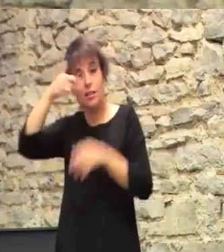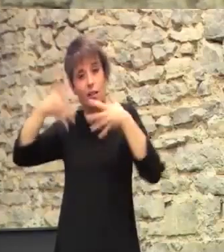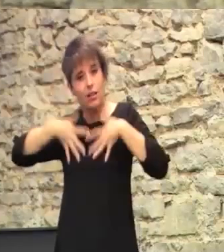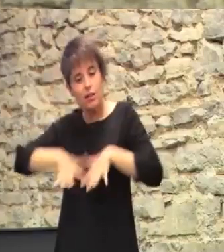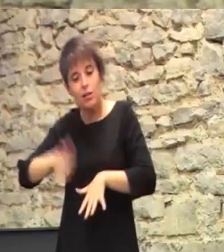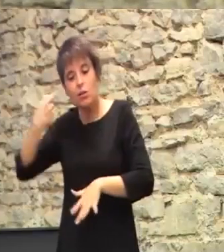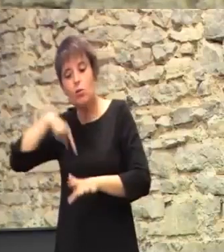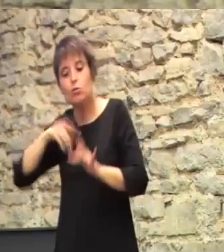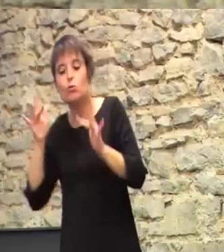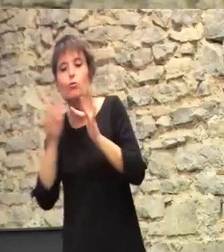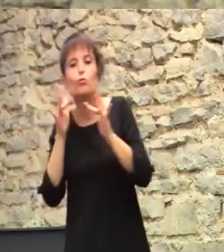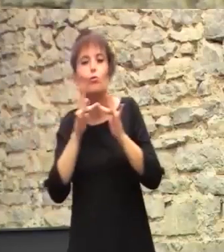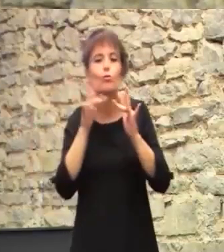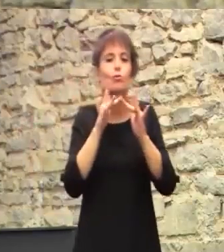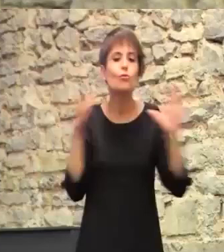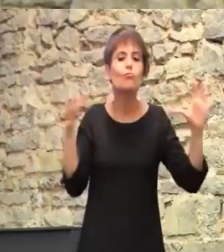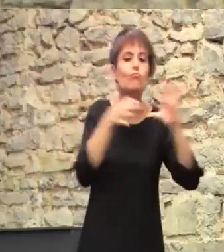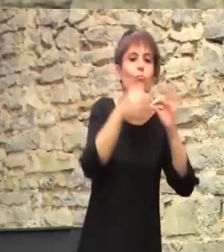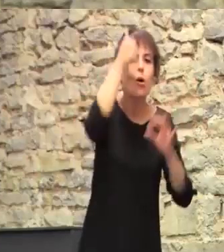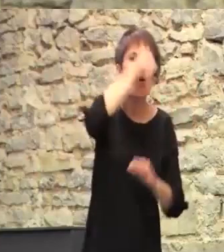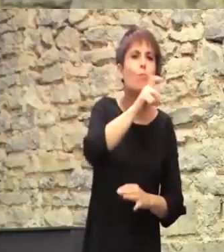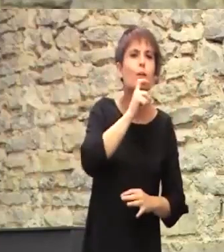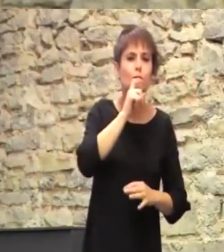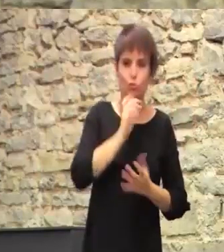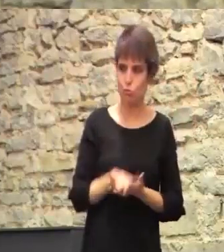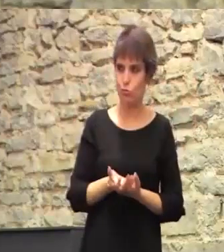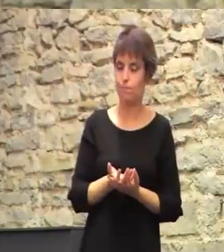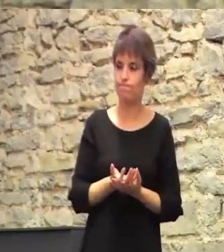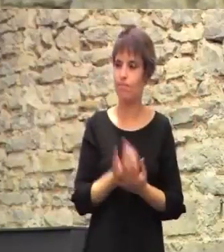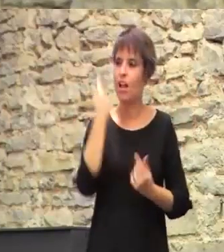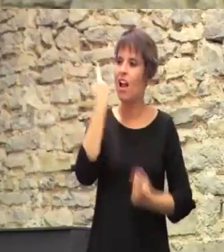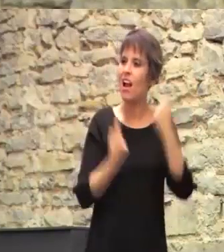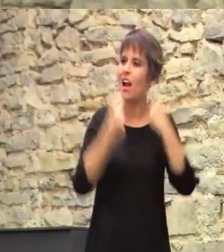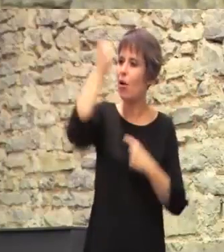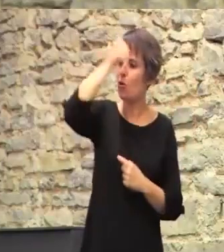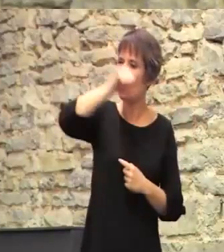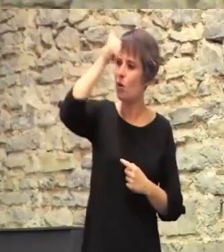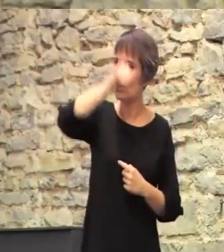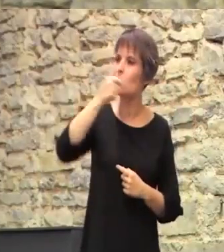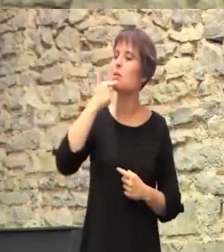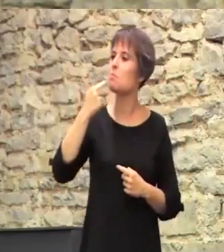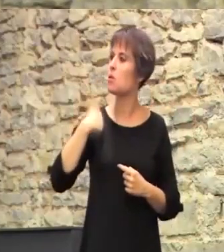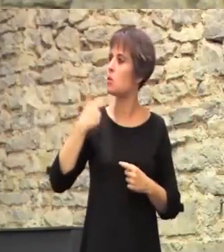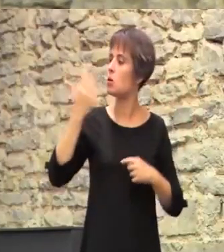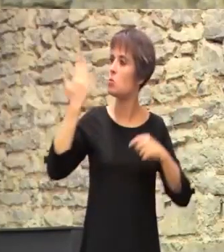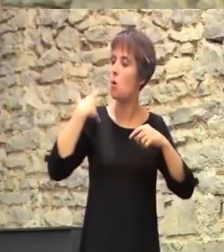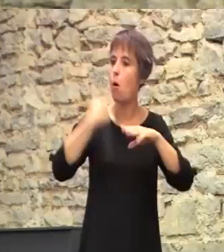nos relacionamos con los hombres hay hombres que están diciendo porque se me sobrevalora